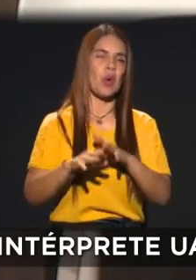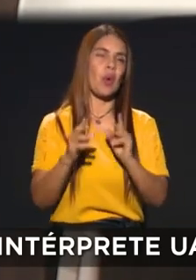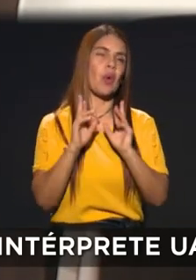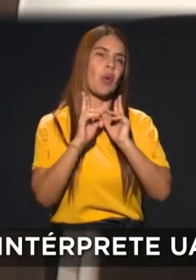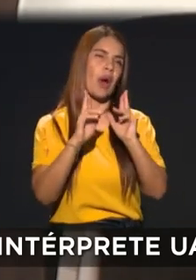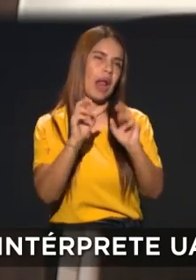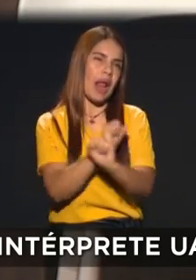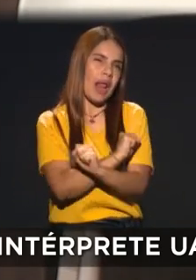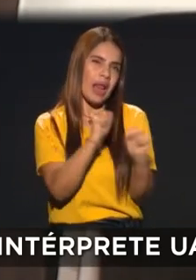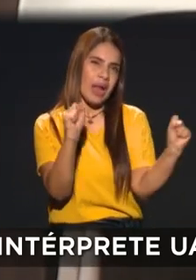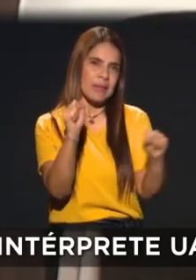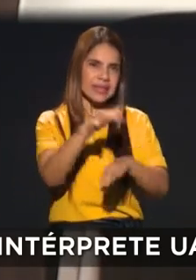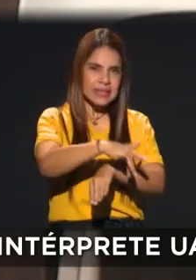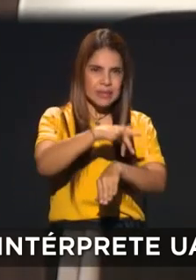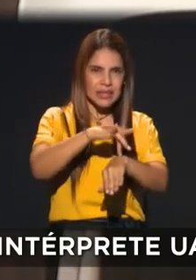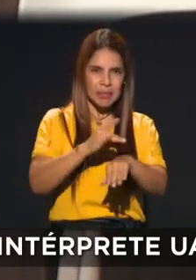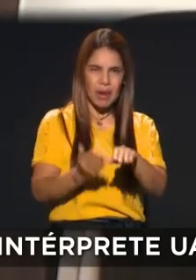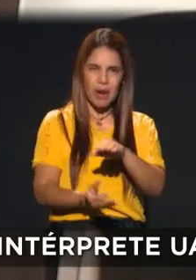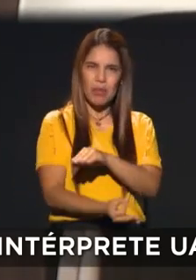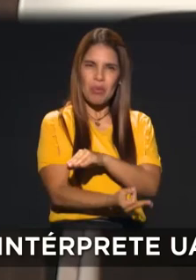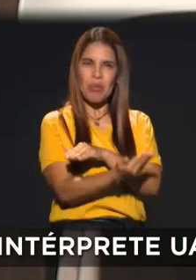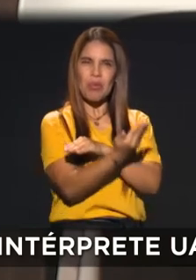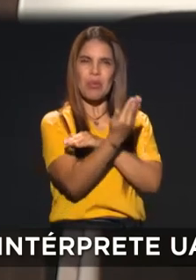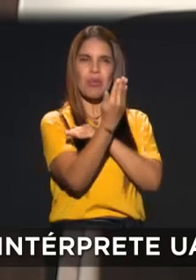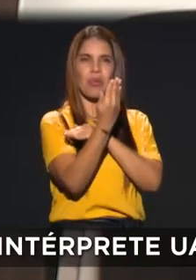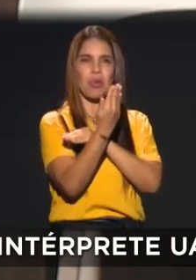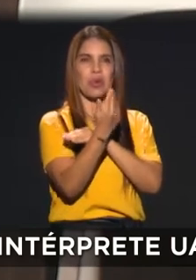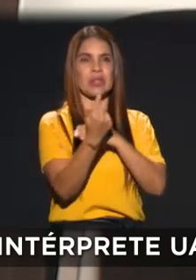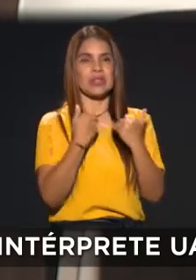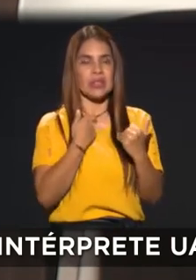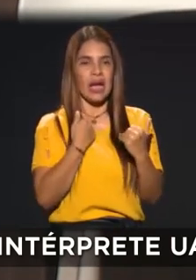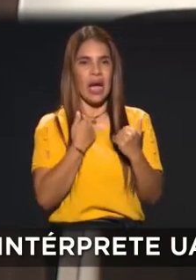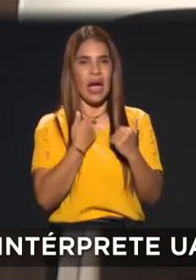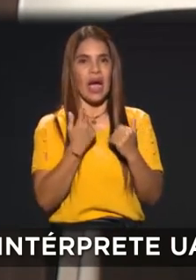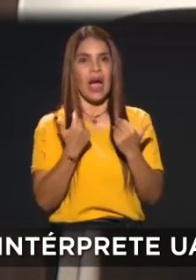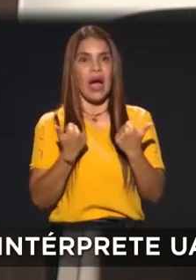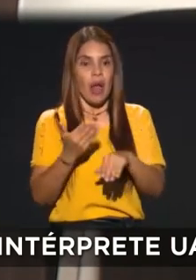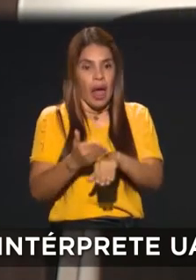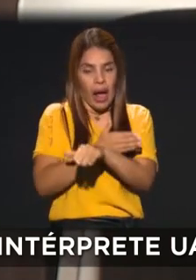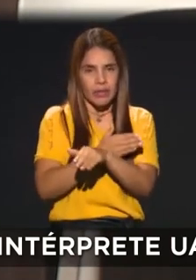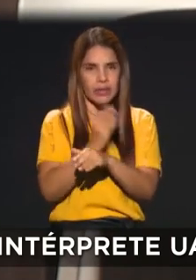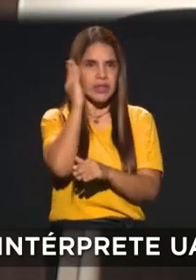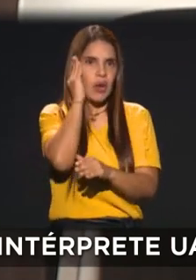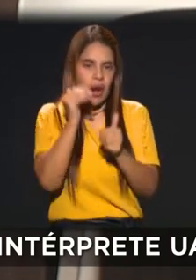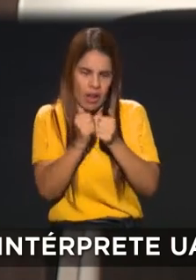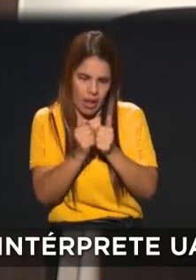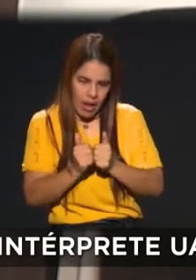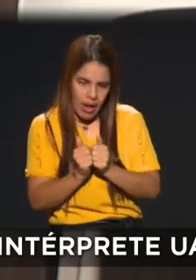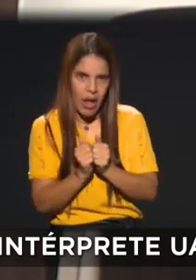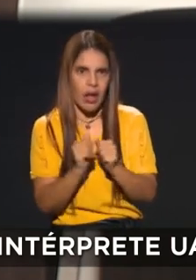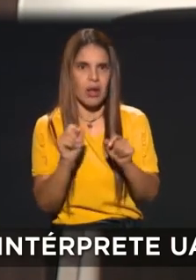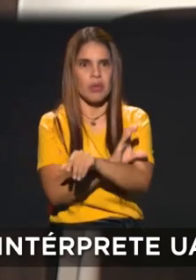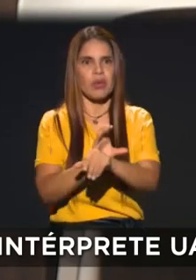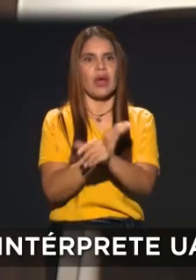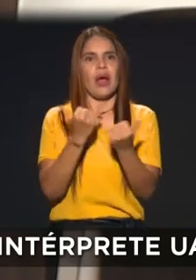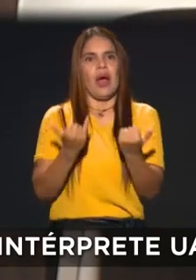horas de la mañana, bien temprano, recién levantados. Tenemos ahora el hábito de conectarnos con el teléfono antes de conectarnos con nosotros mismos,